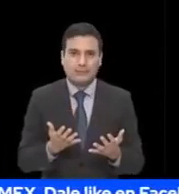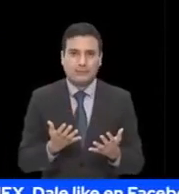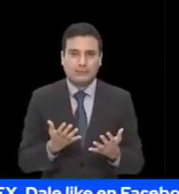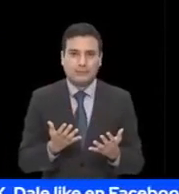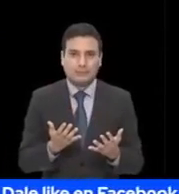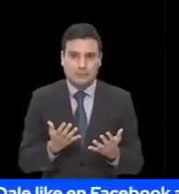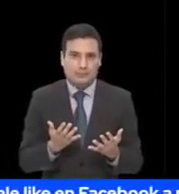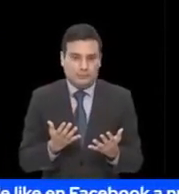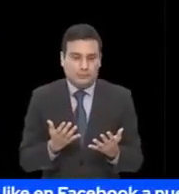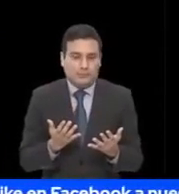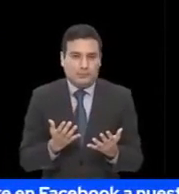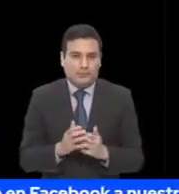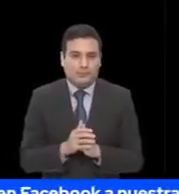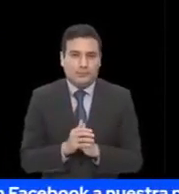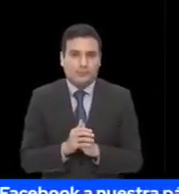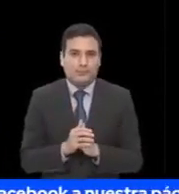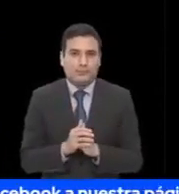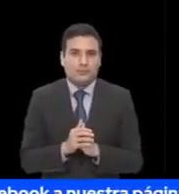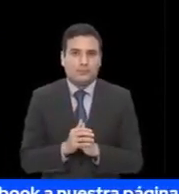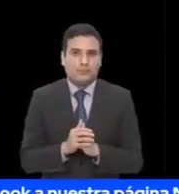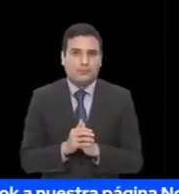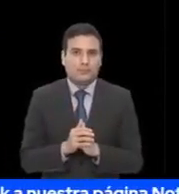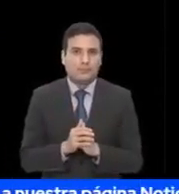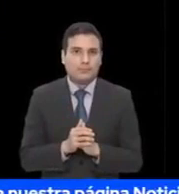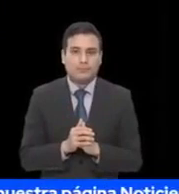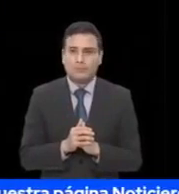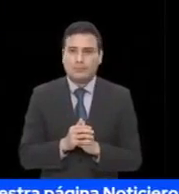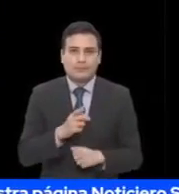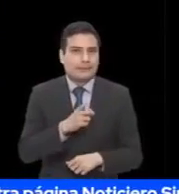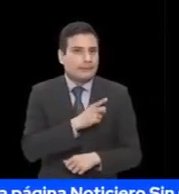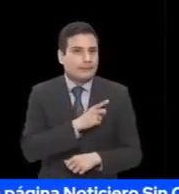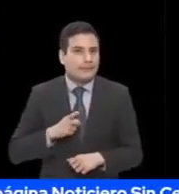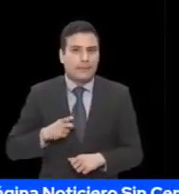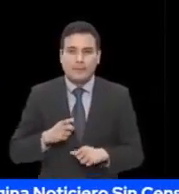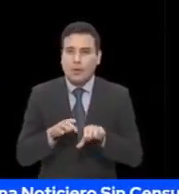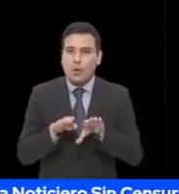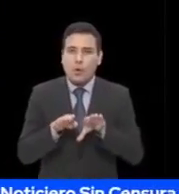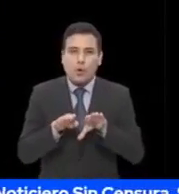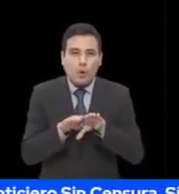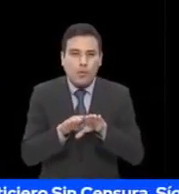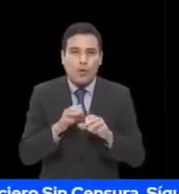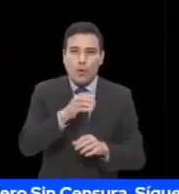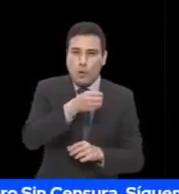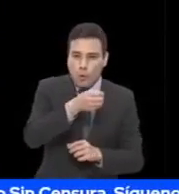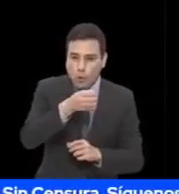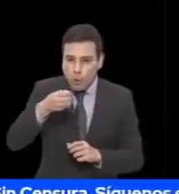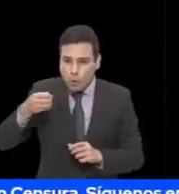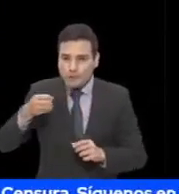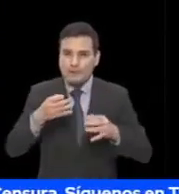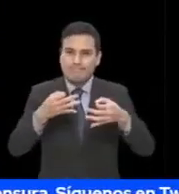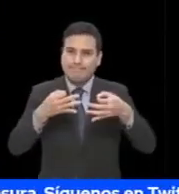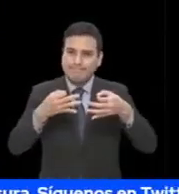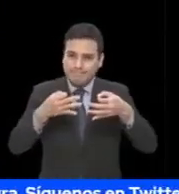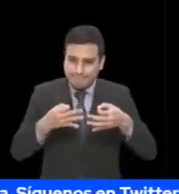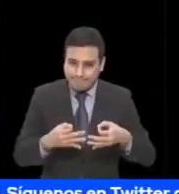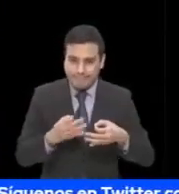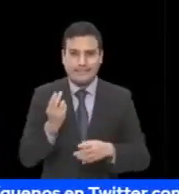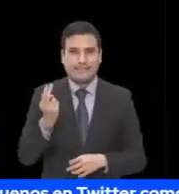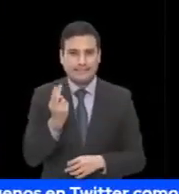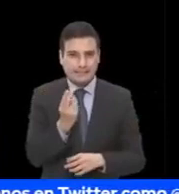darle todas las posibilidades de que se lleven de manera correcta al Instituto Nacional Electoral